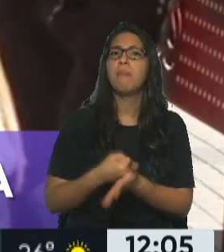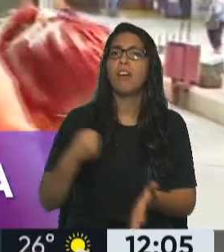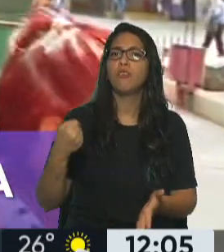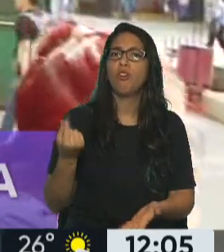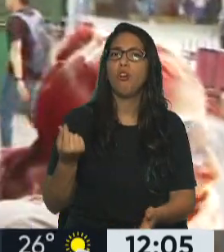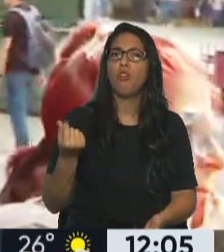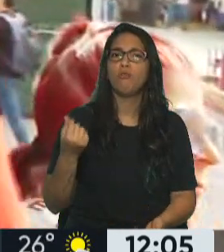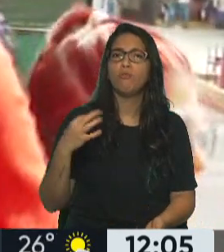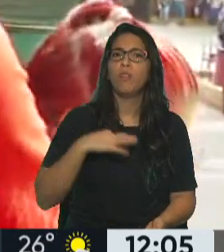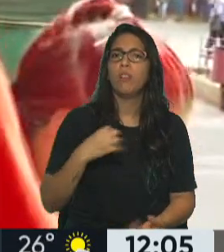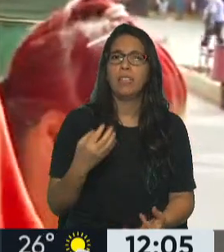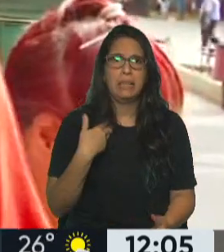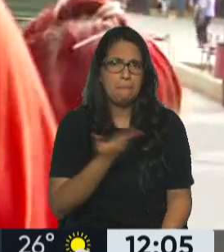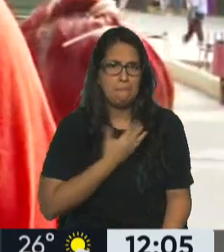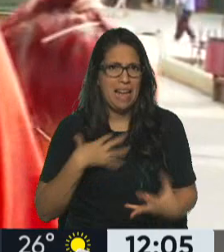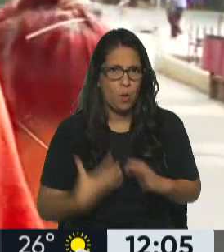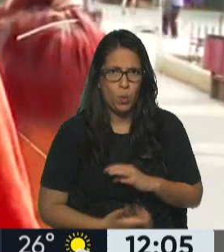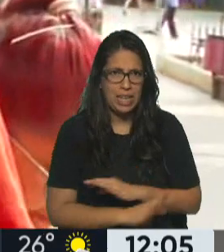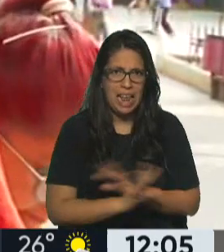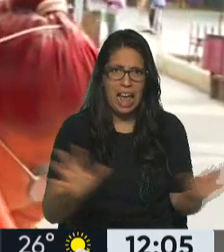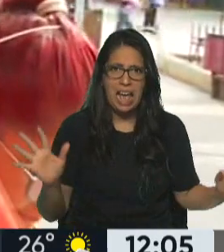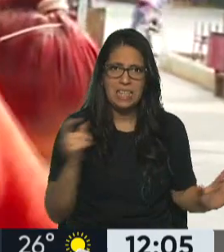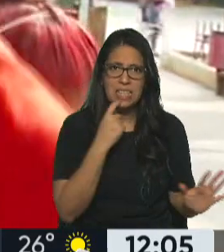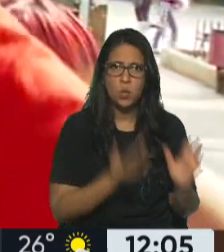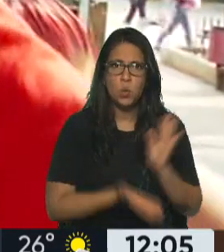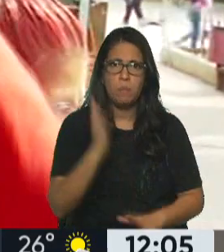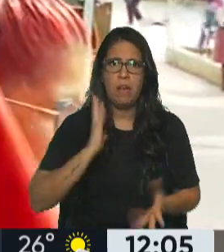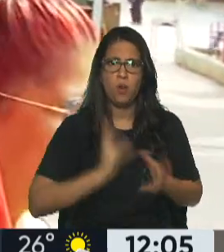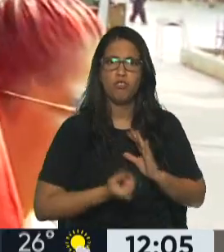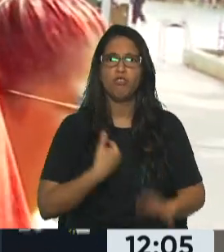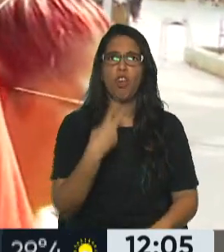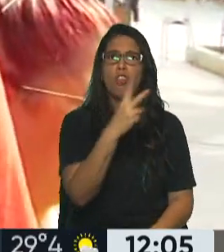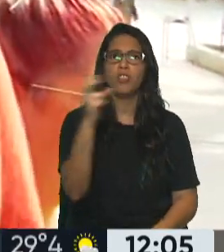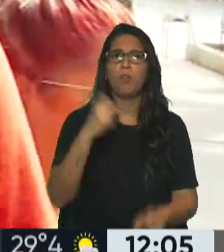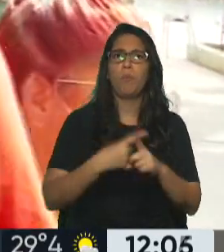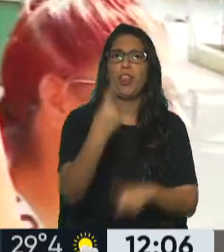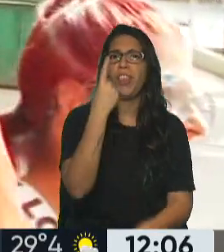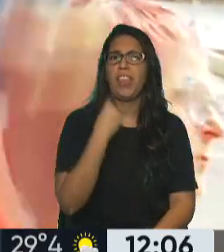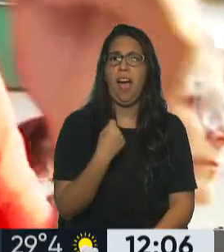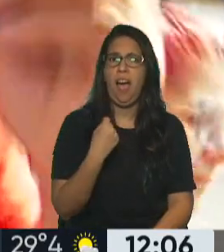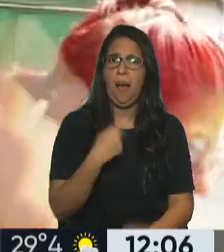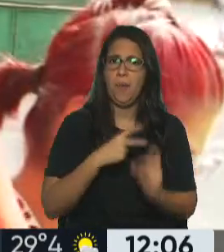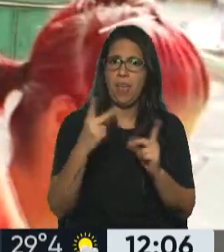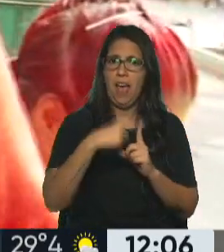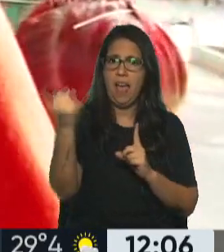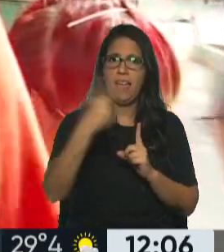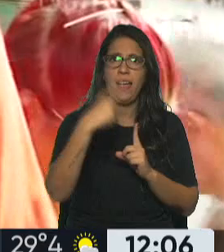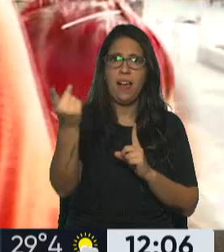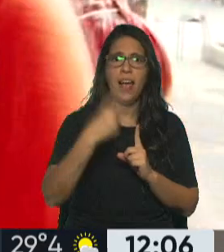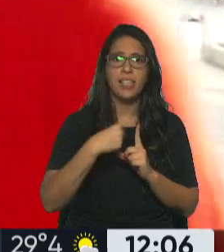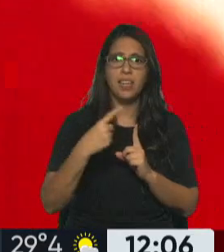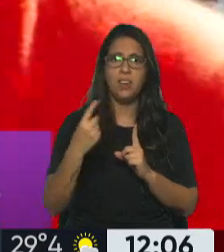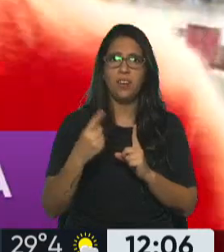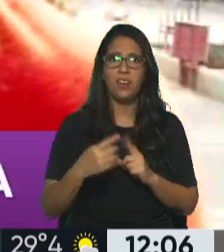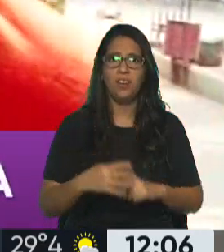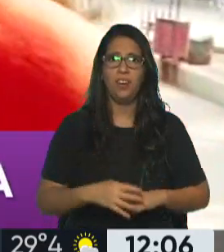Demasiado, demasiado me arruina. Porque vos fijate, yo estoy gastando más de 200 pesos por día. Ahora, y tengo con el subsidio de la empresa,